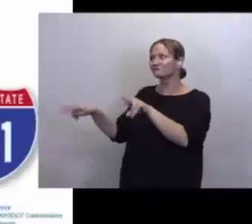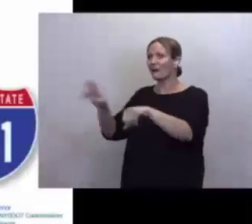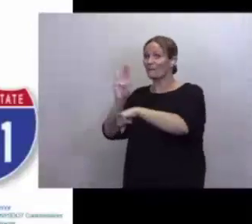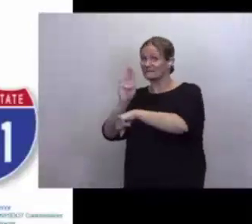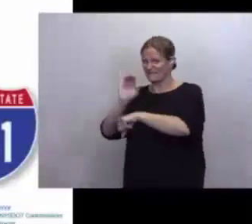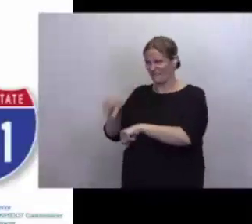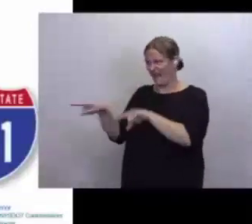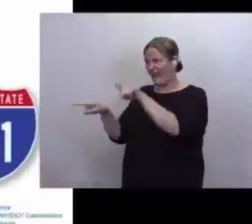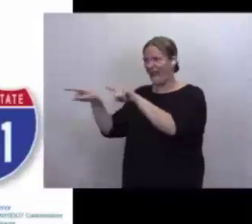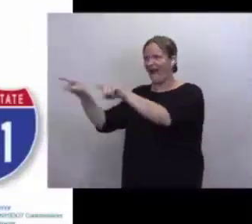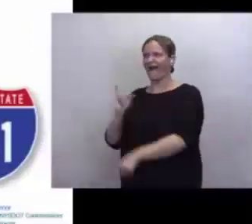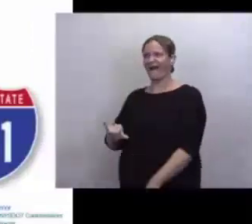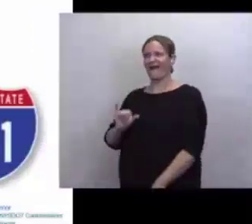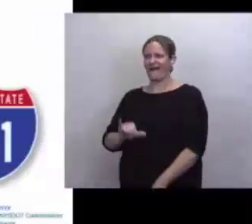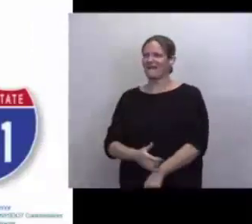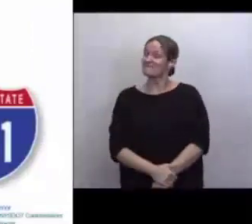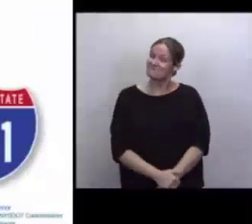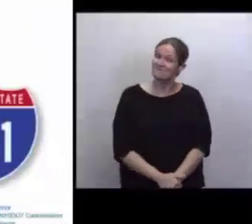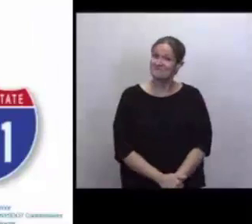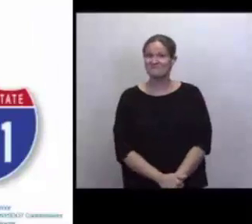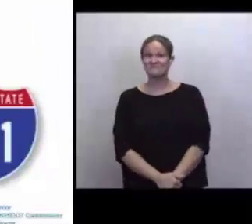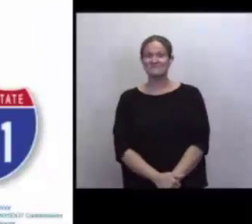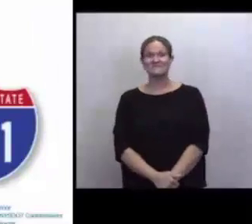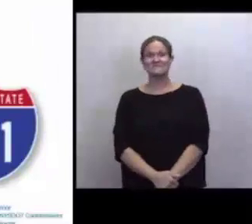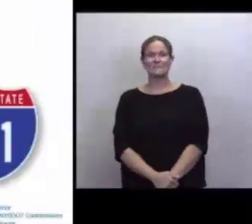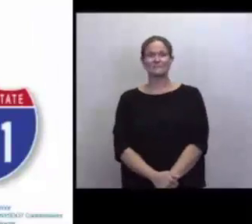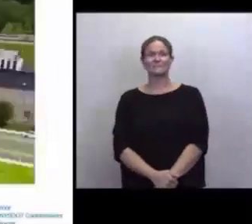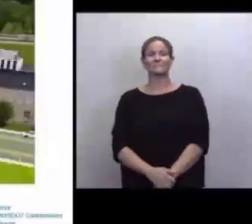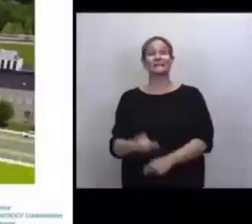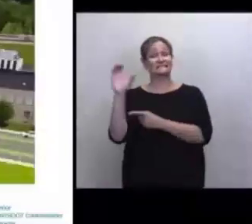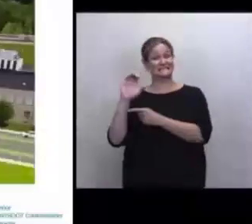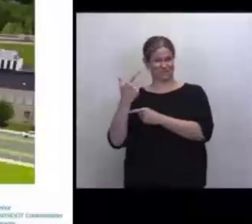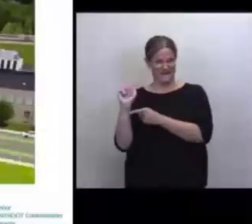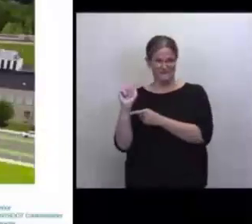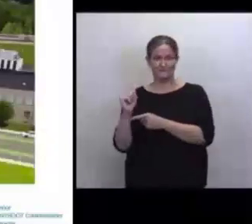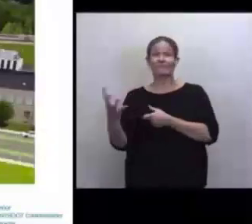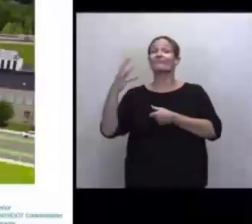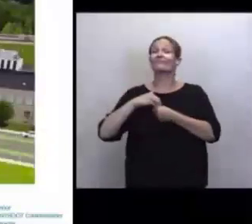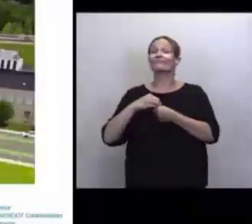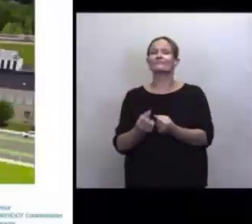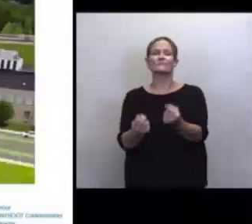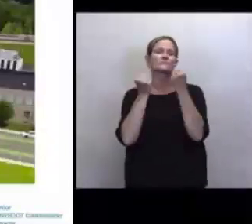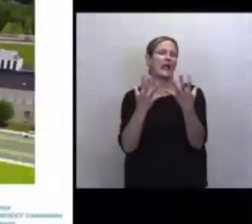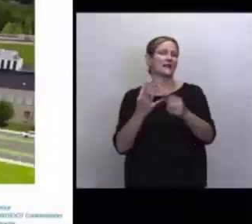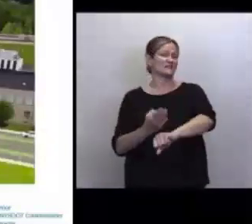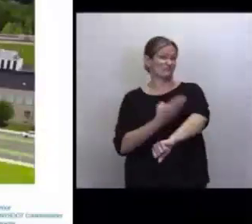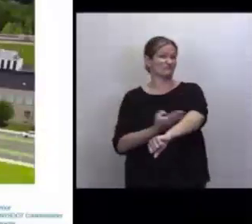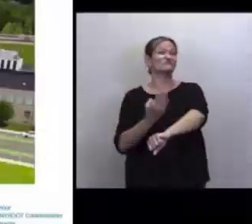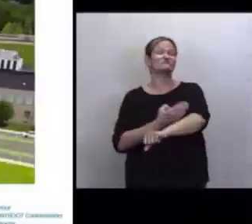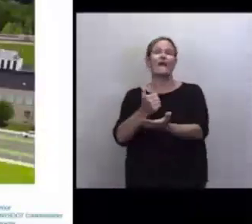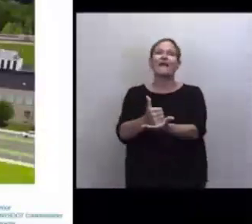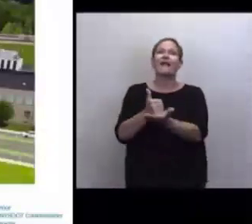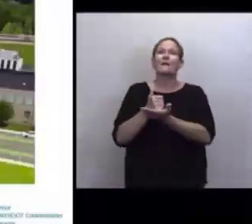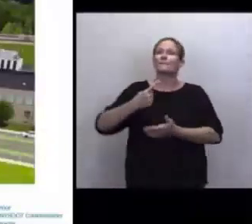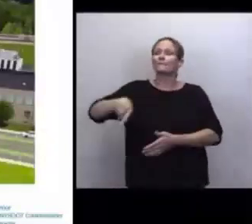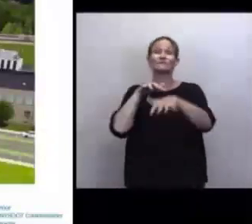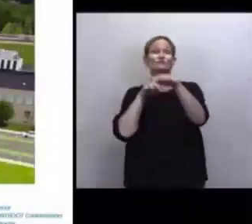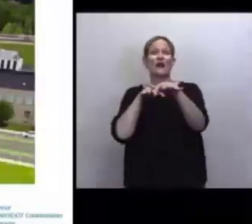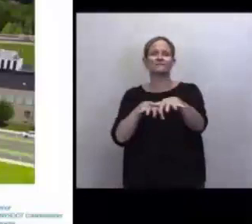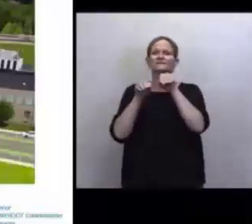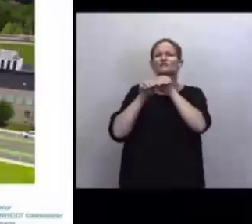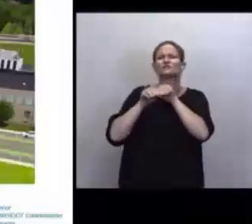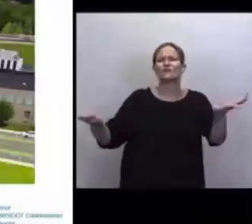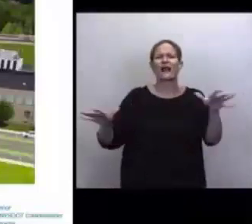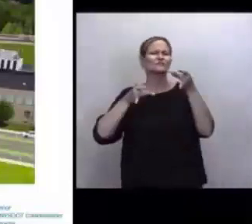autopista en el otro extremo. El bucle comercial 81 o BL-81 seguiría siendo una carretera de alta velocidad al